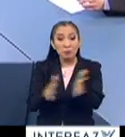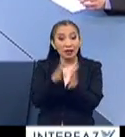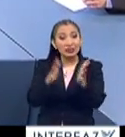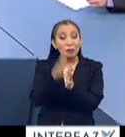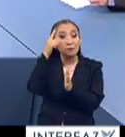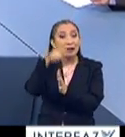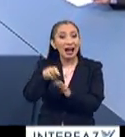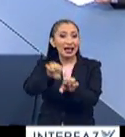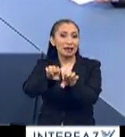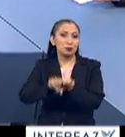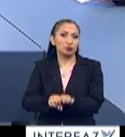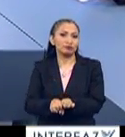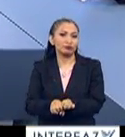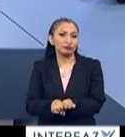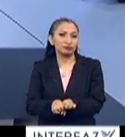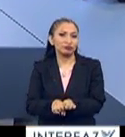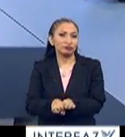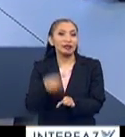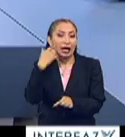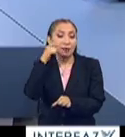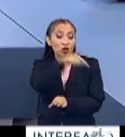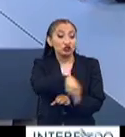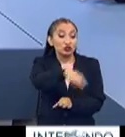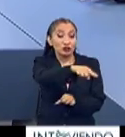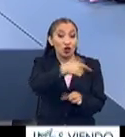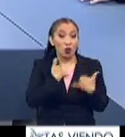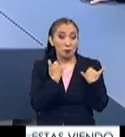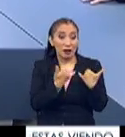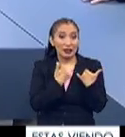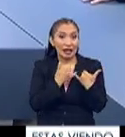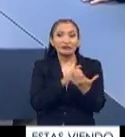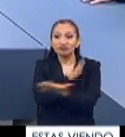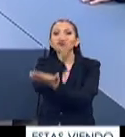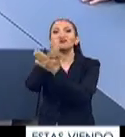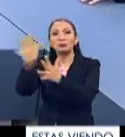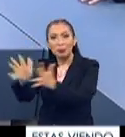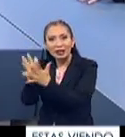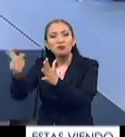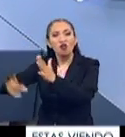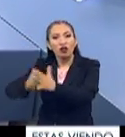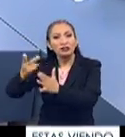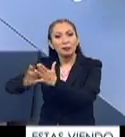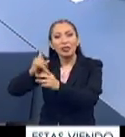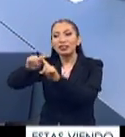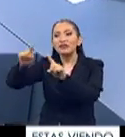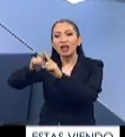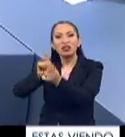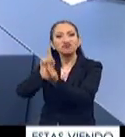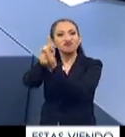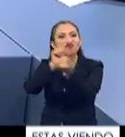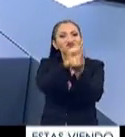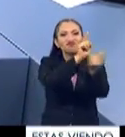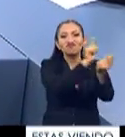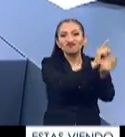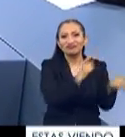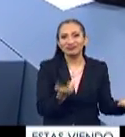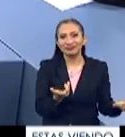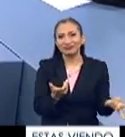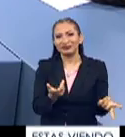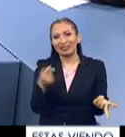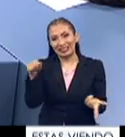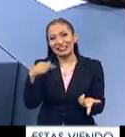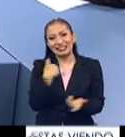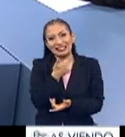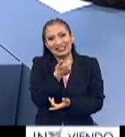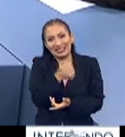participación para nuestros equipos. Nosotros lo que buscamos es que los deportistas tengan participación continua en diferentes eventos, diferentes torneos, y